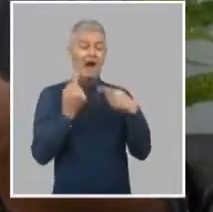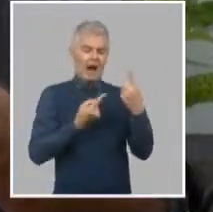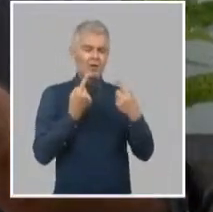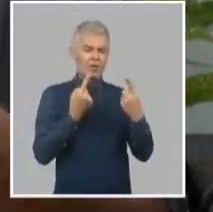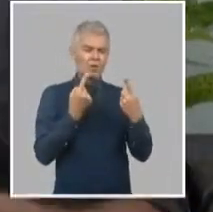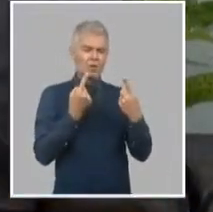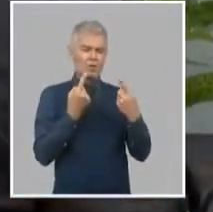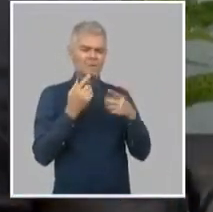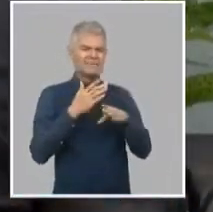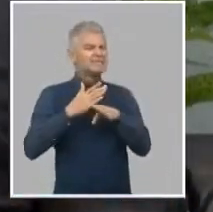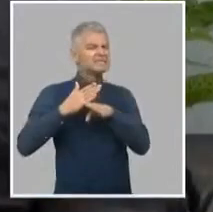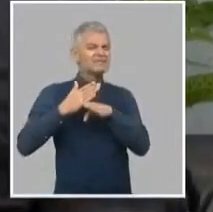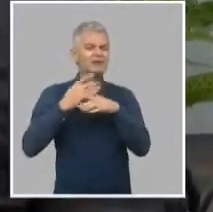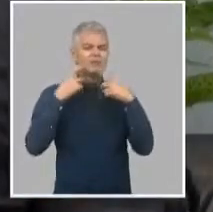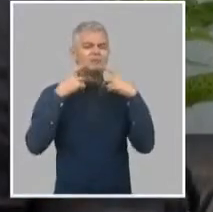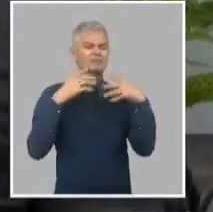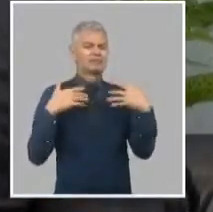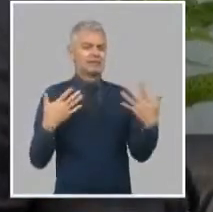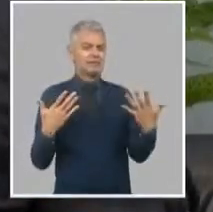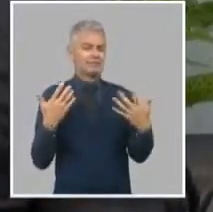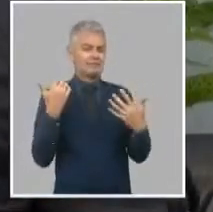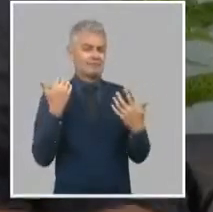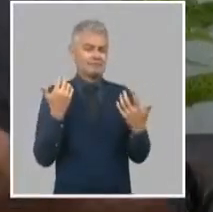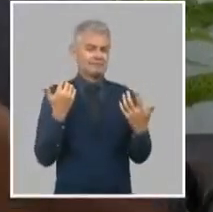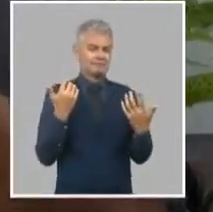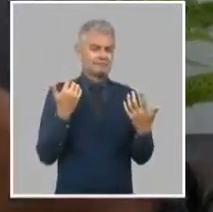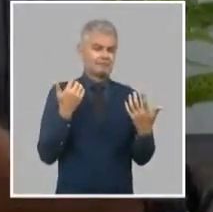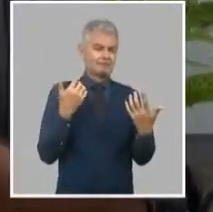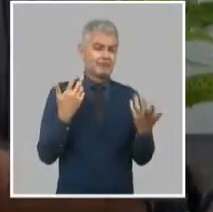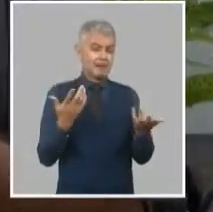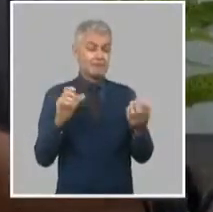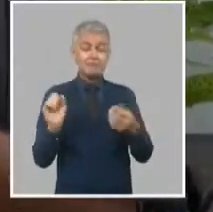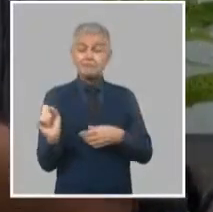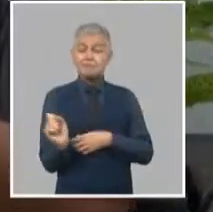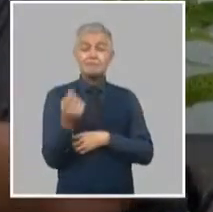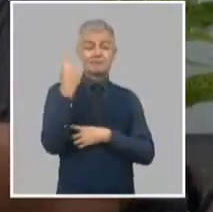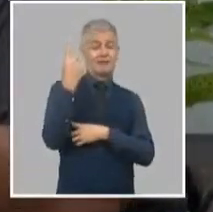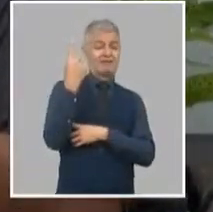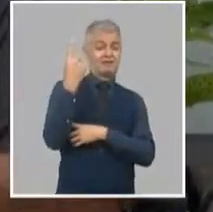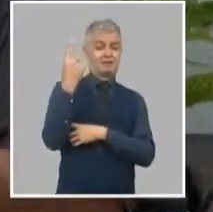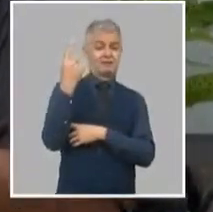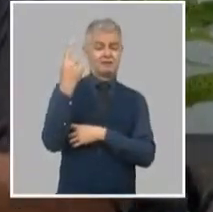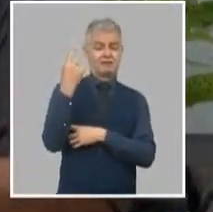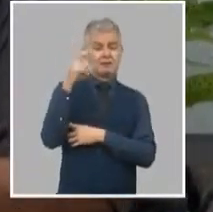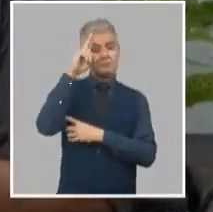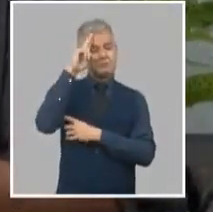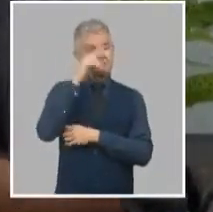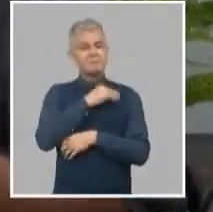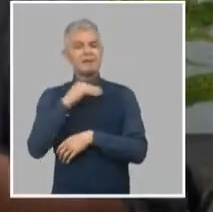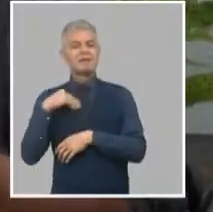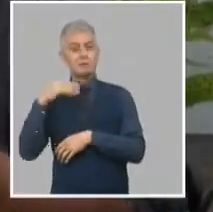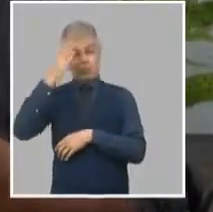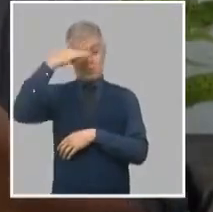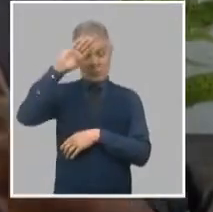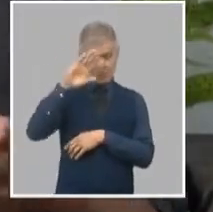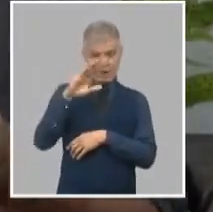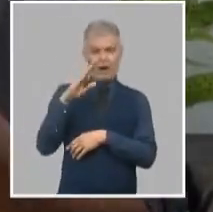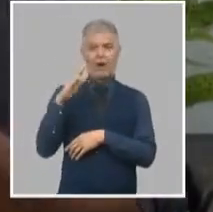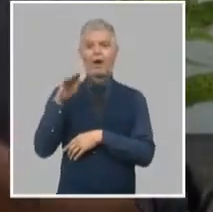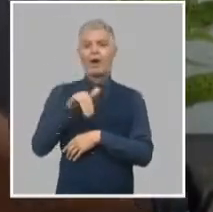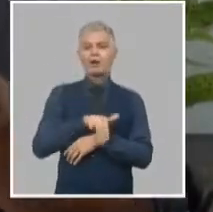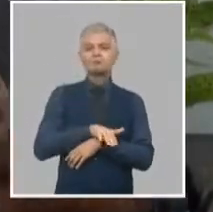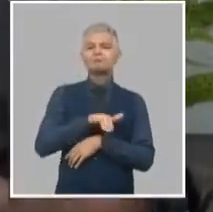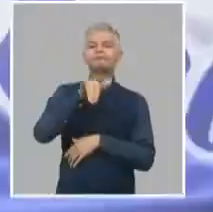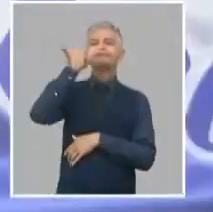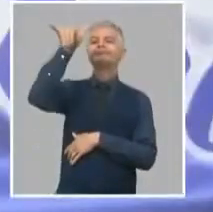que tiene un significado mayor, ¿no? Y es el hecho de que por primera vez los médicos cubanos han llegado a